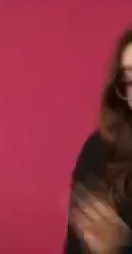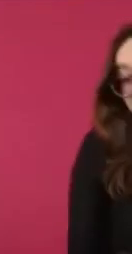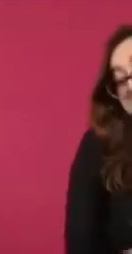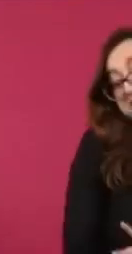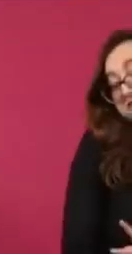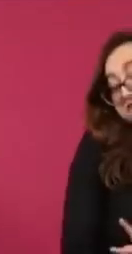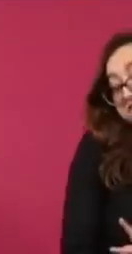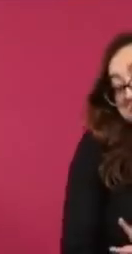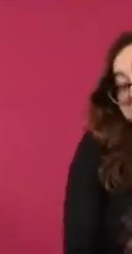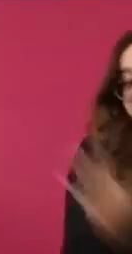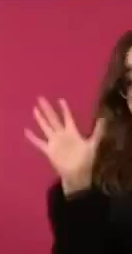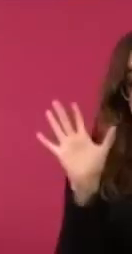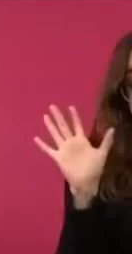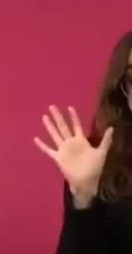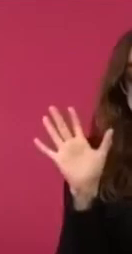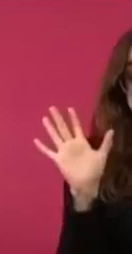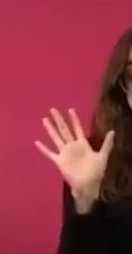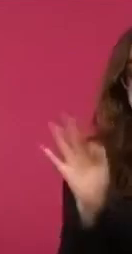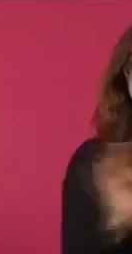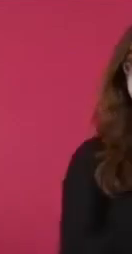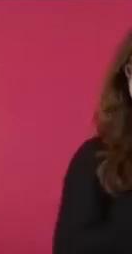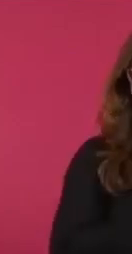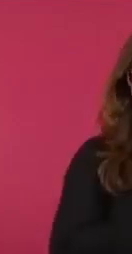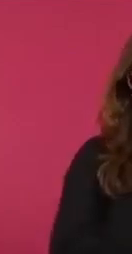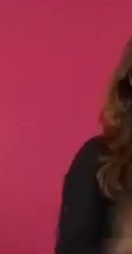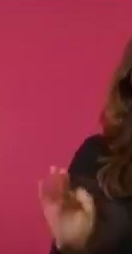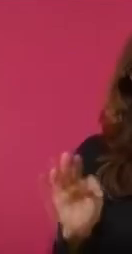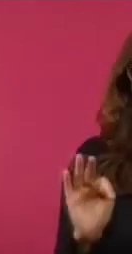Y bueno, pues en ese sentido también aseguró que él no se ha equivocado.